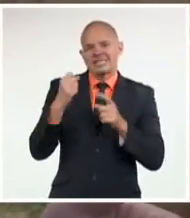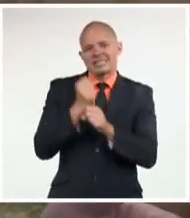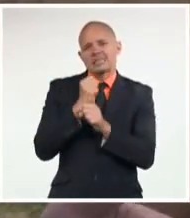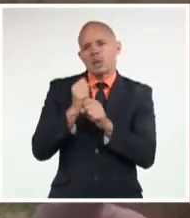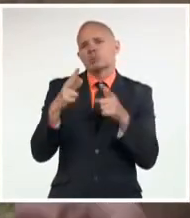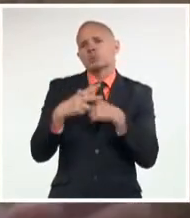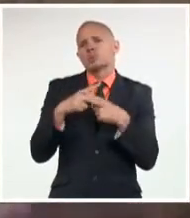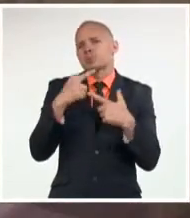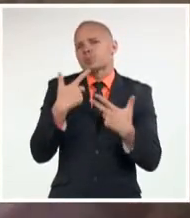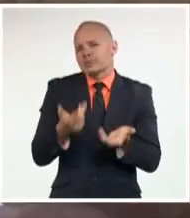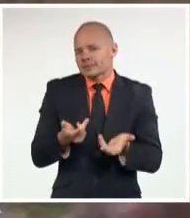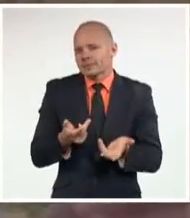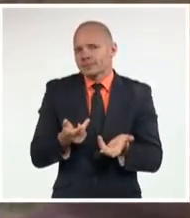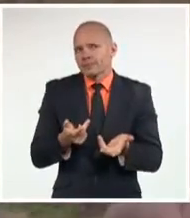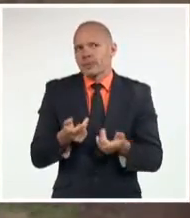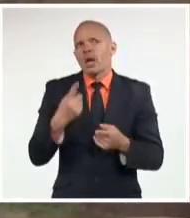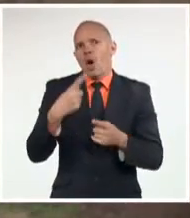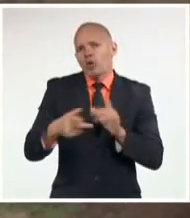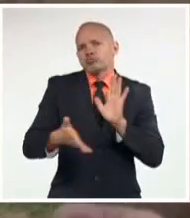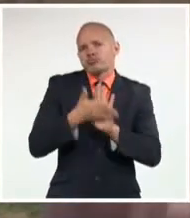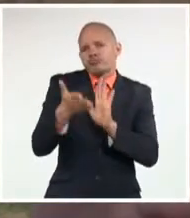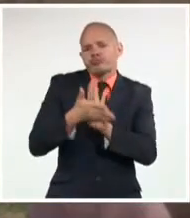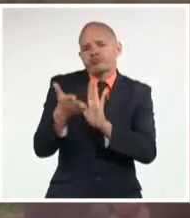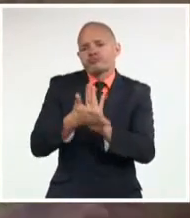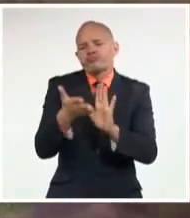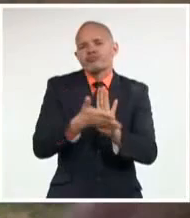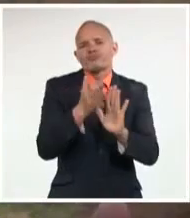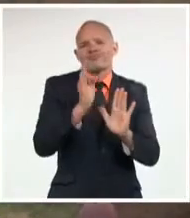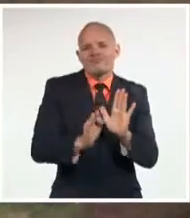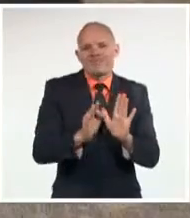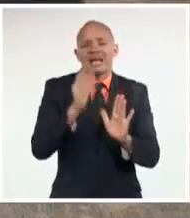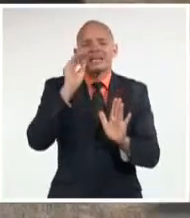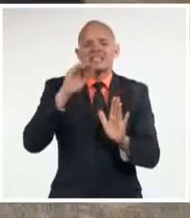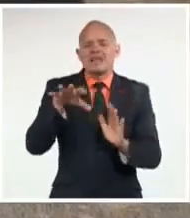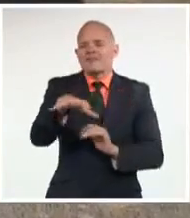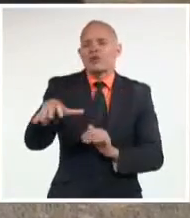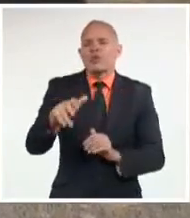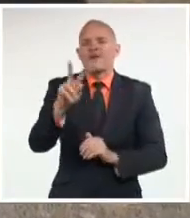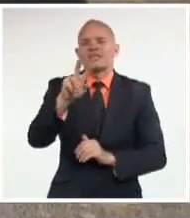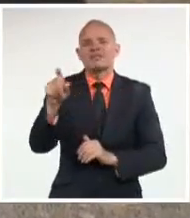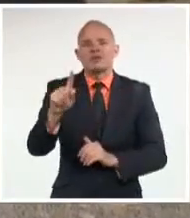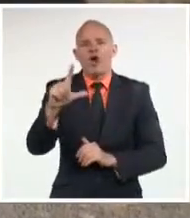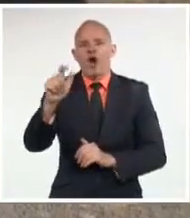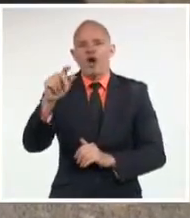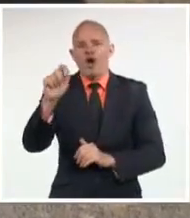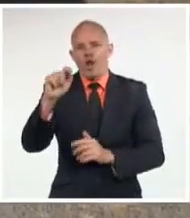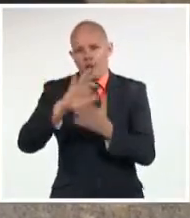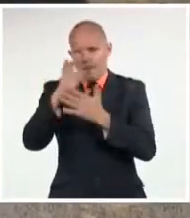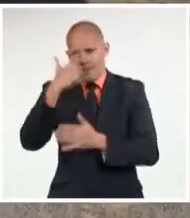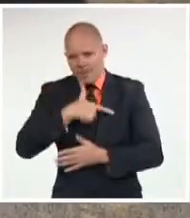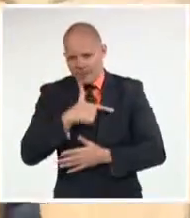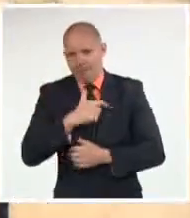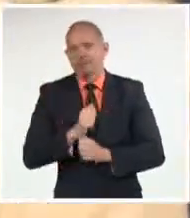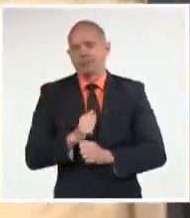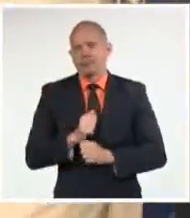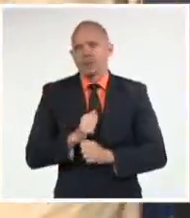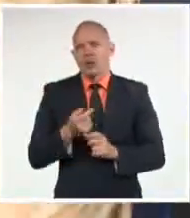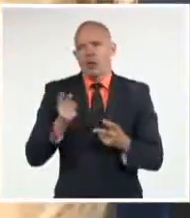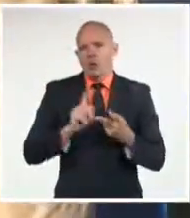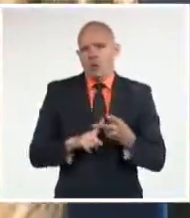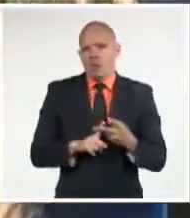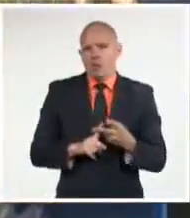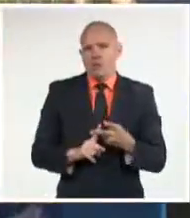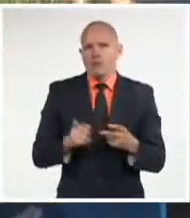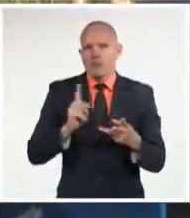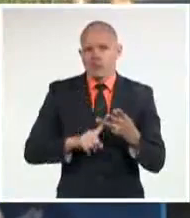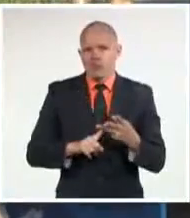mantenimiento del saneamiento, o las obras de saneamiento del 21 La Coloma, en mejora para